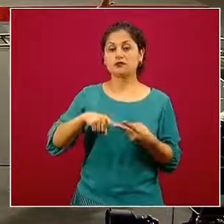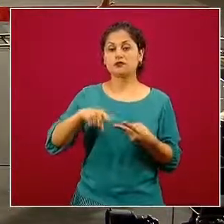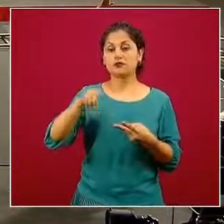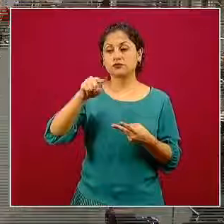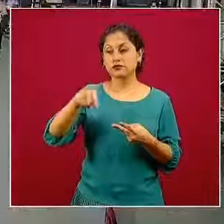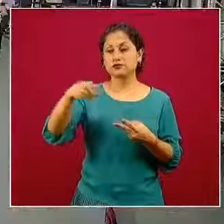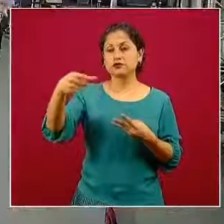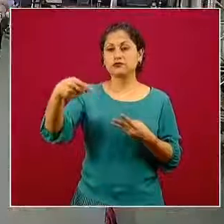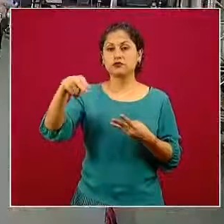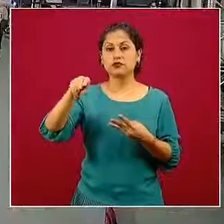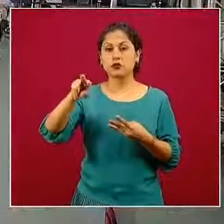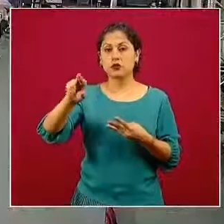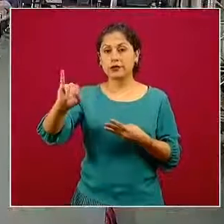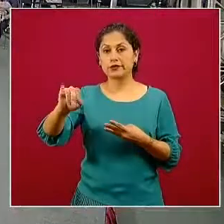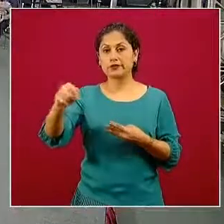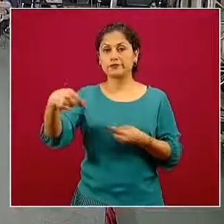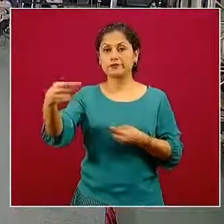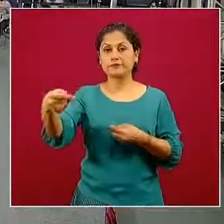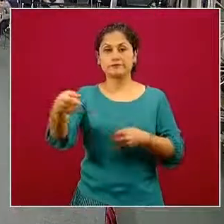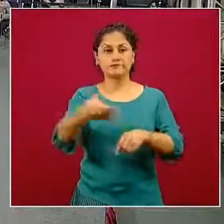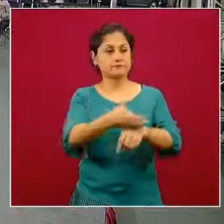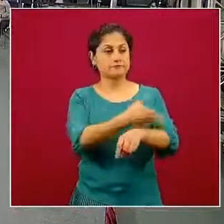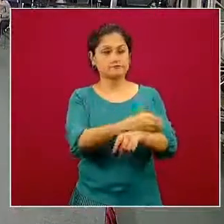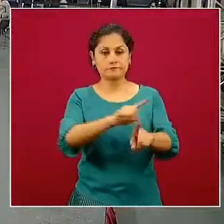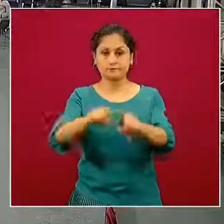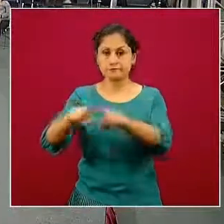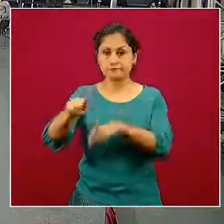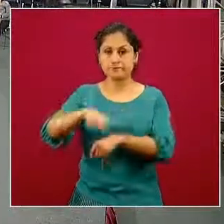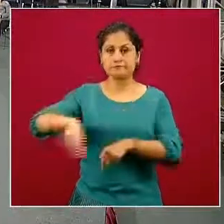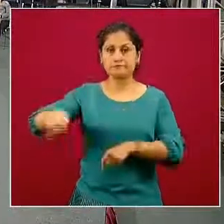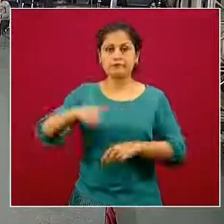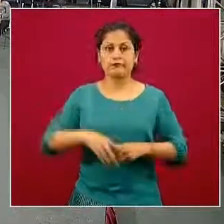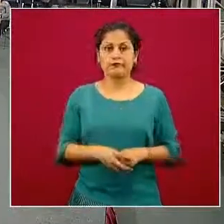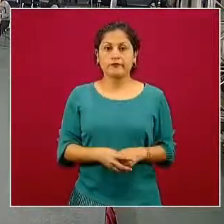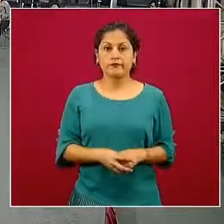usted, Nuri, colega, todos ustedes.